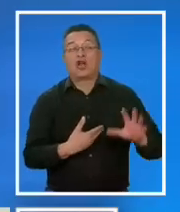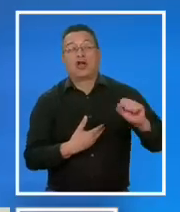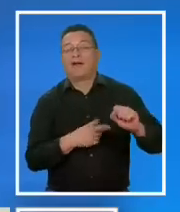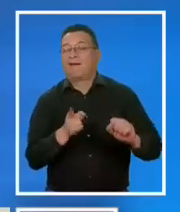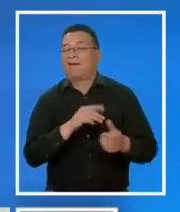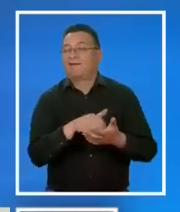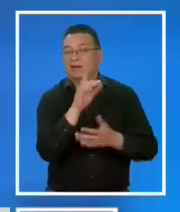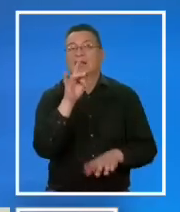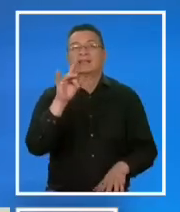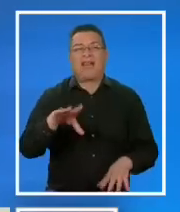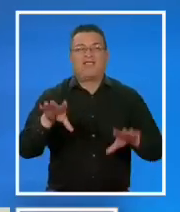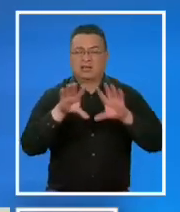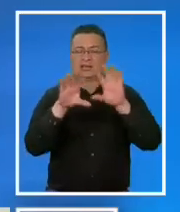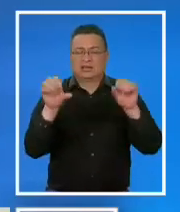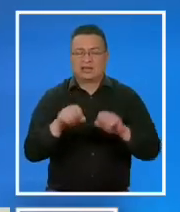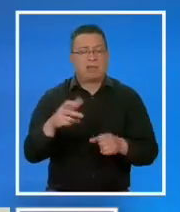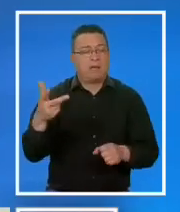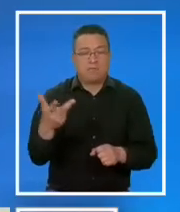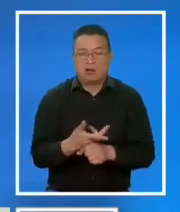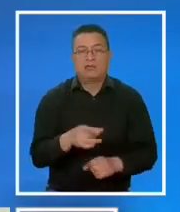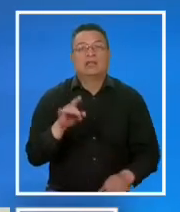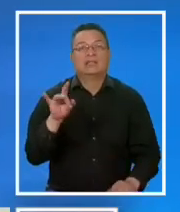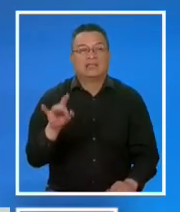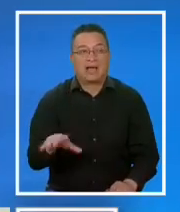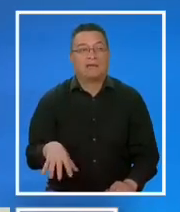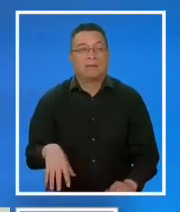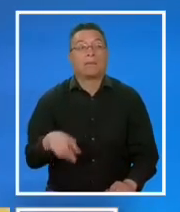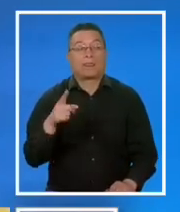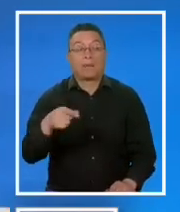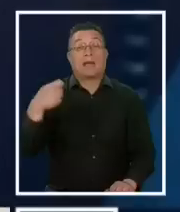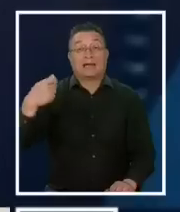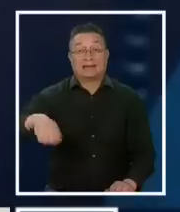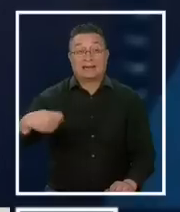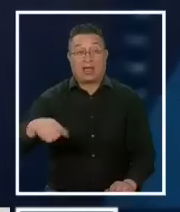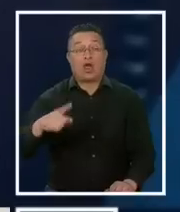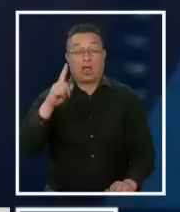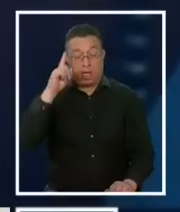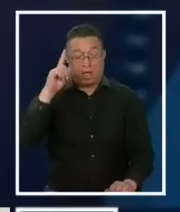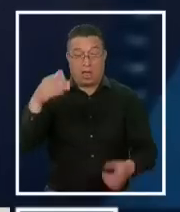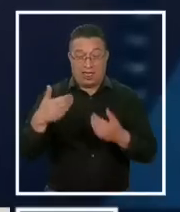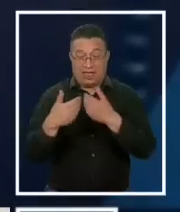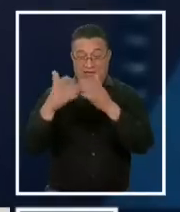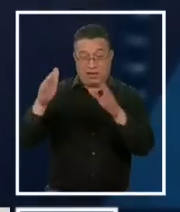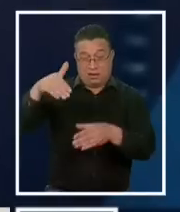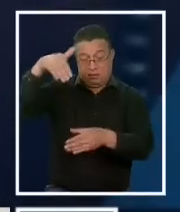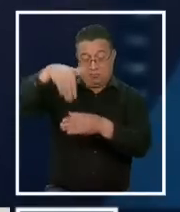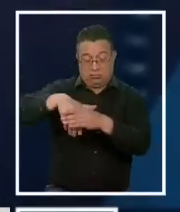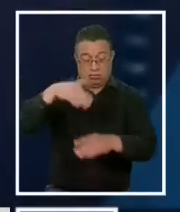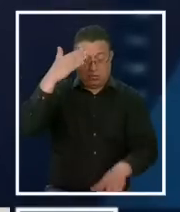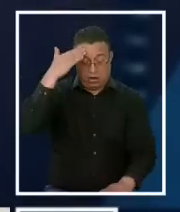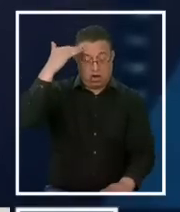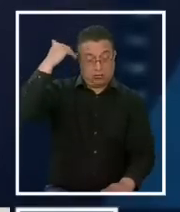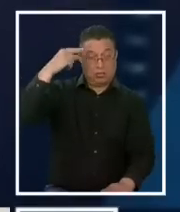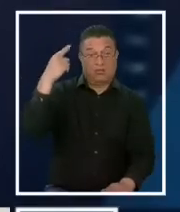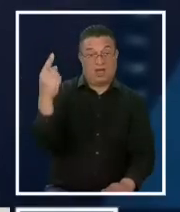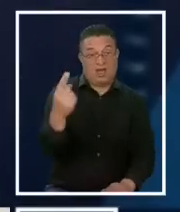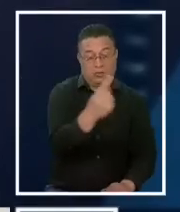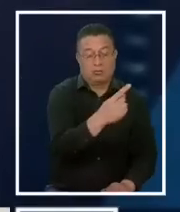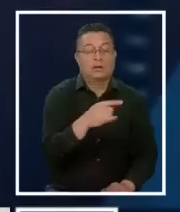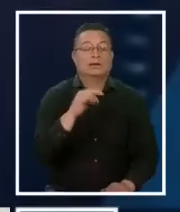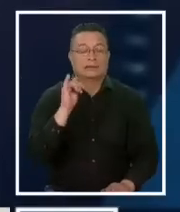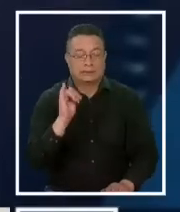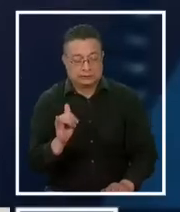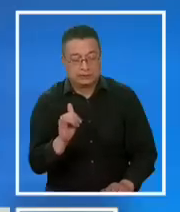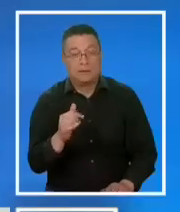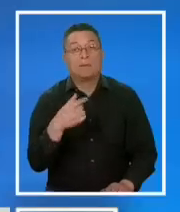sabemos que el sistema Es malo yo creo trabajarlo también tiene la libertad de deliberar en conciencia Pero mira yo creo